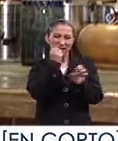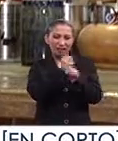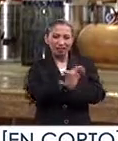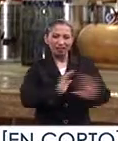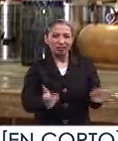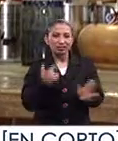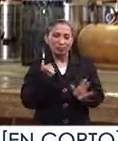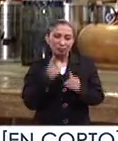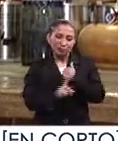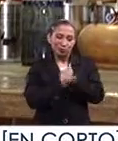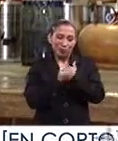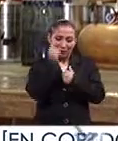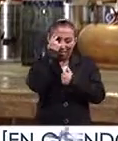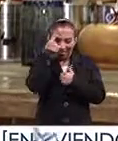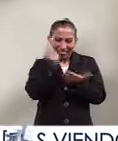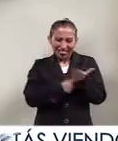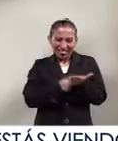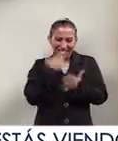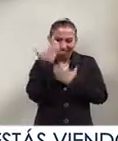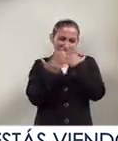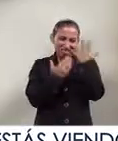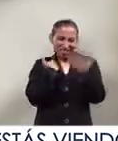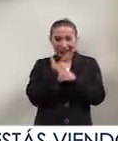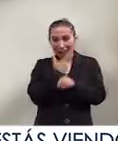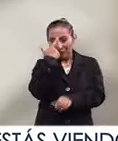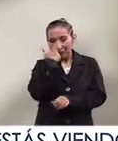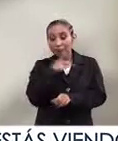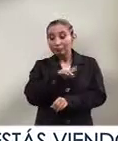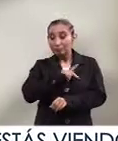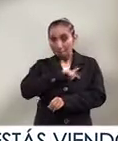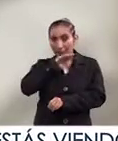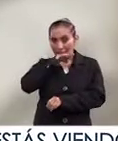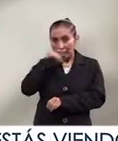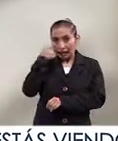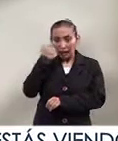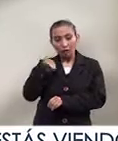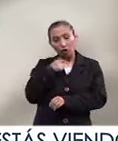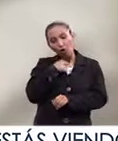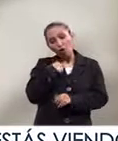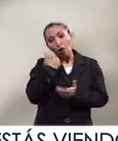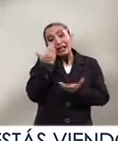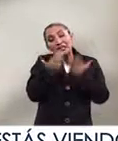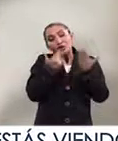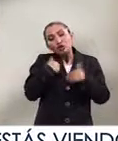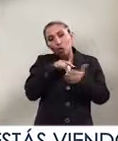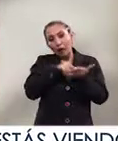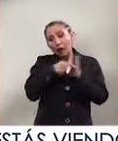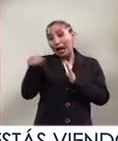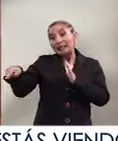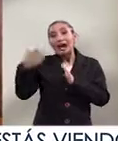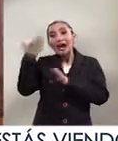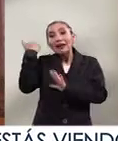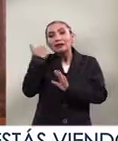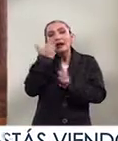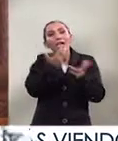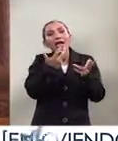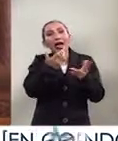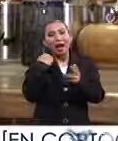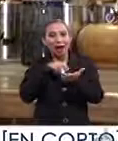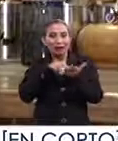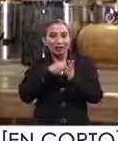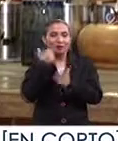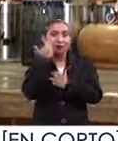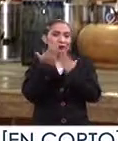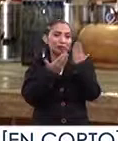2 años. Tuve un conflicto vocacional grave. Mi madre quería siempre que yo estudiara arquitecto. Yo creo que porque ella quería ser